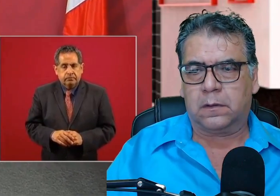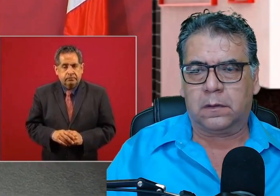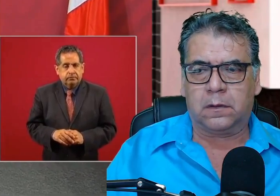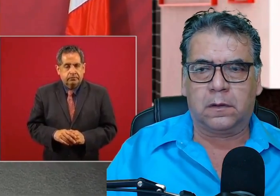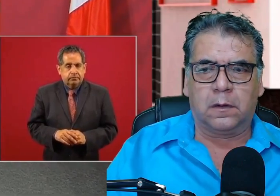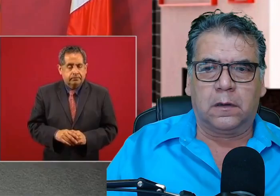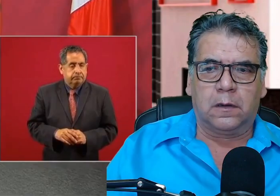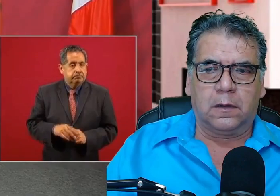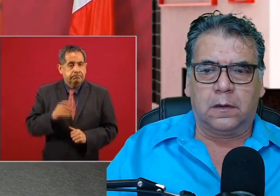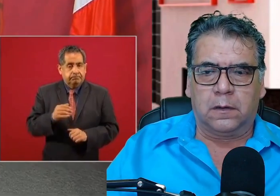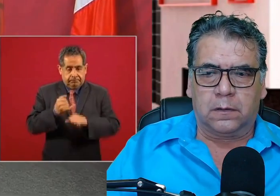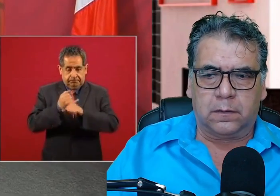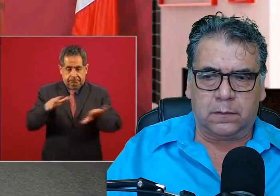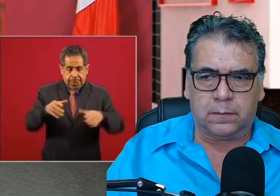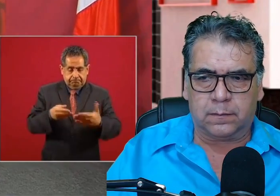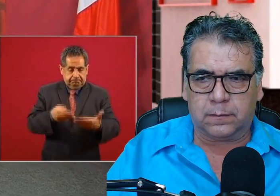que se tiene